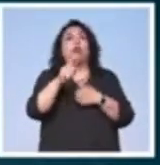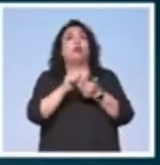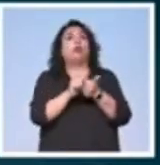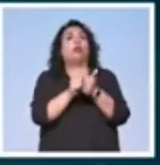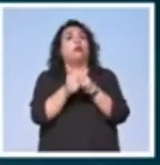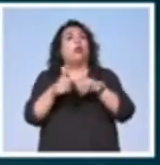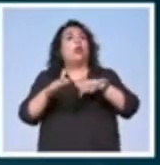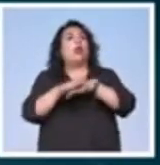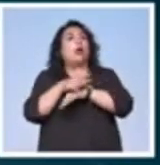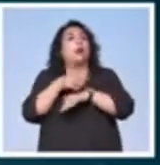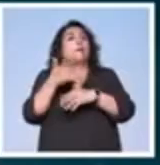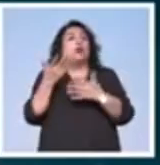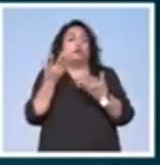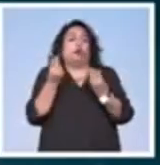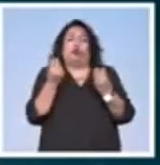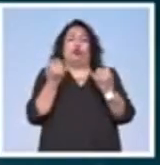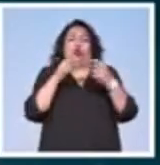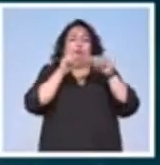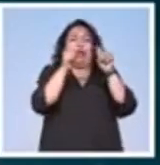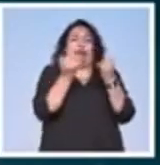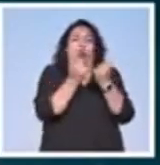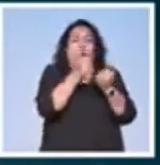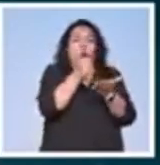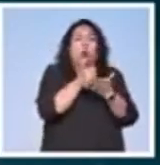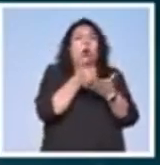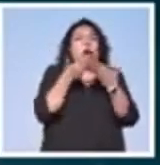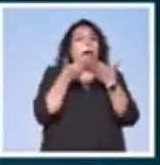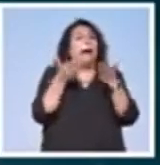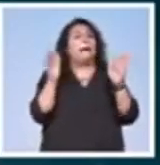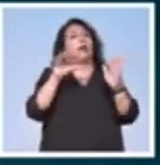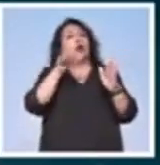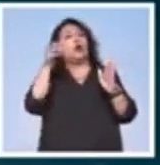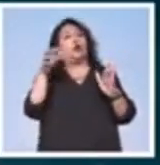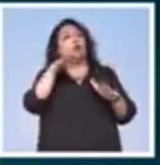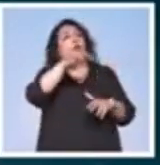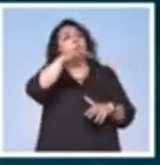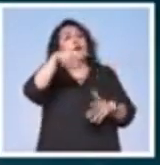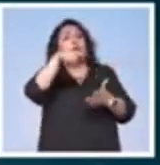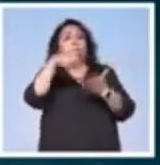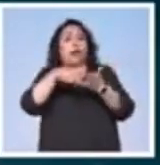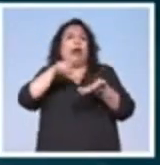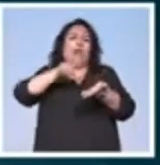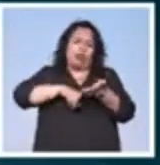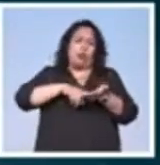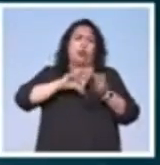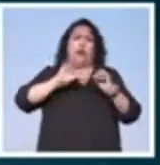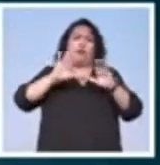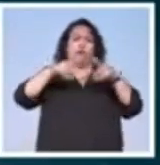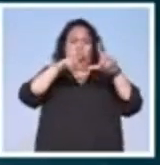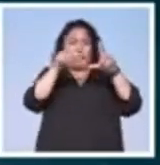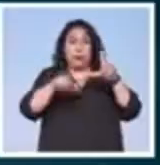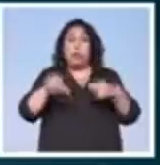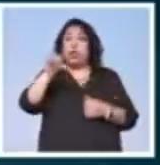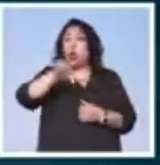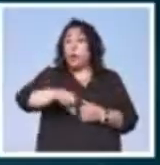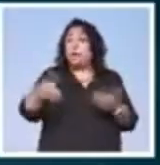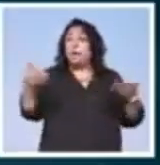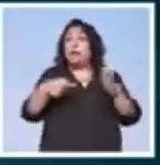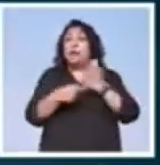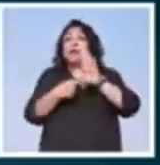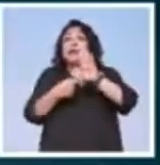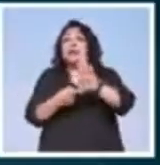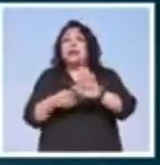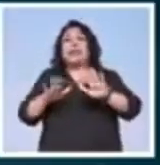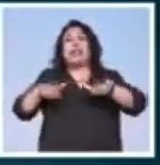trabajo evolucionó y, como muchos artistas urbanos, se ha abierto paso a otros espacios dentro y fuera de México. Actualmente está presentando en